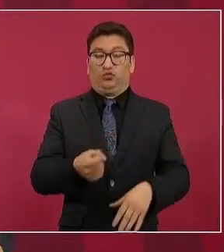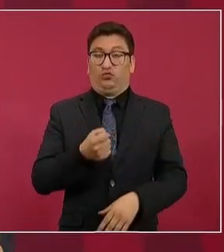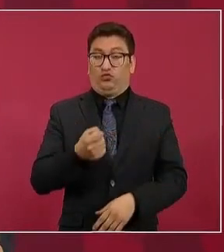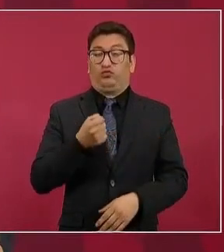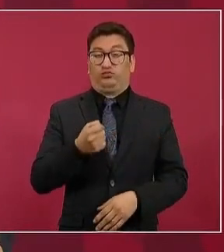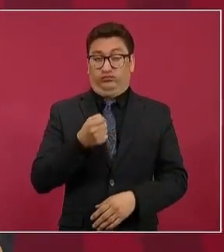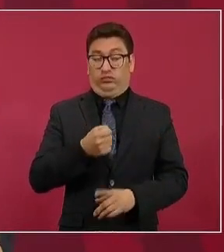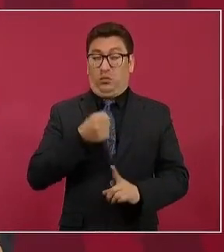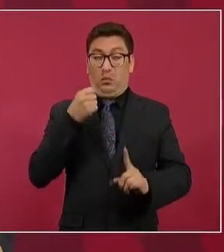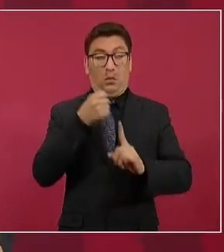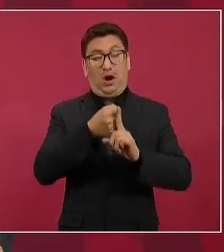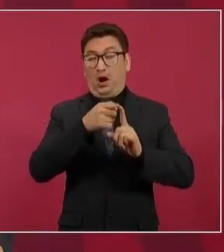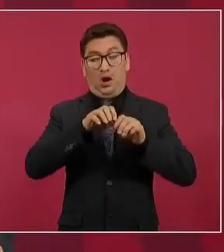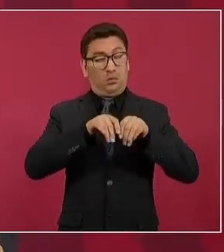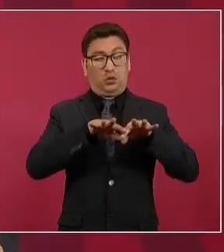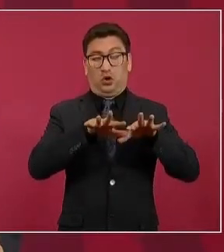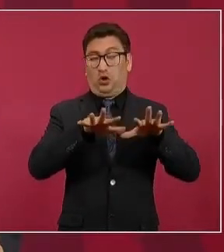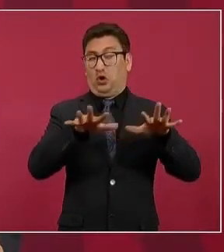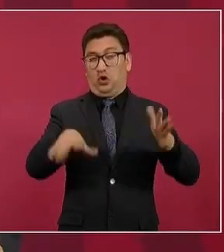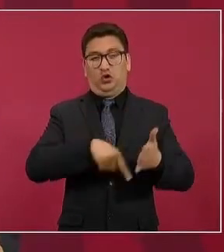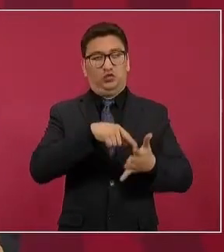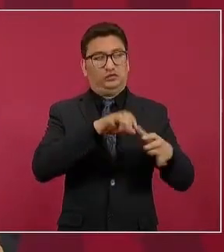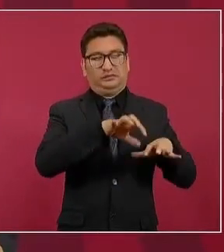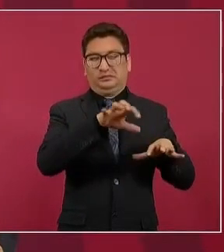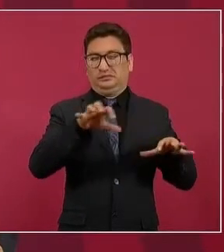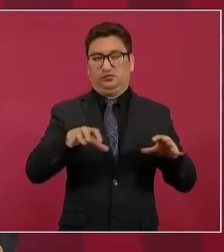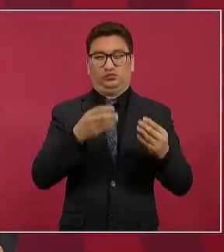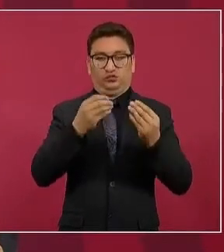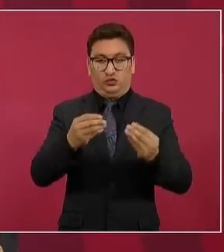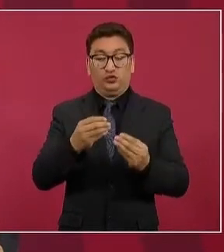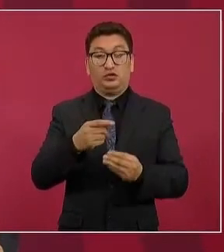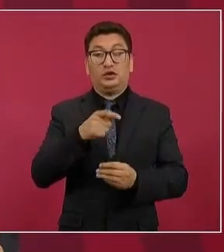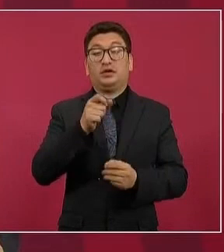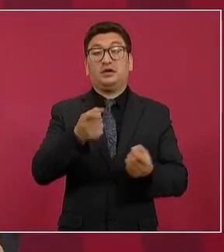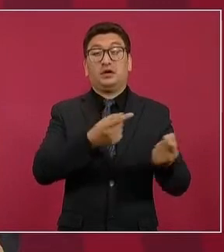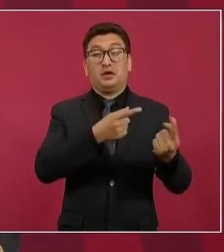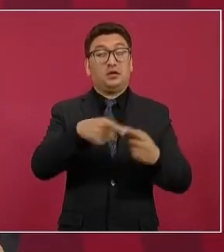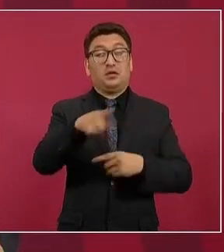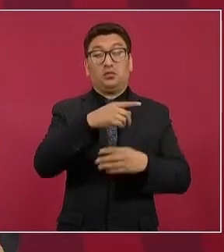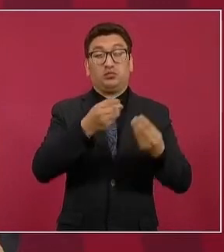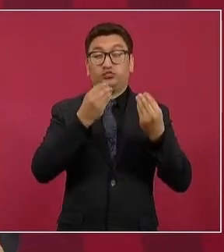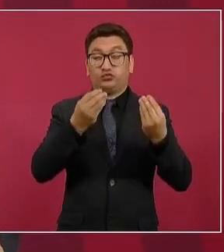llegó a muchos sectores y se quedaron sin vacunar